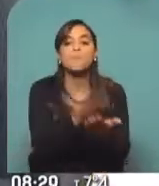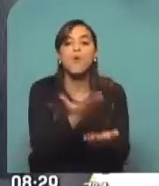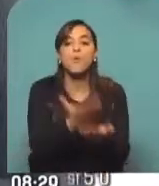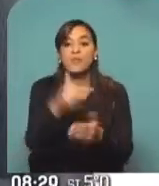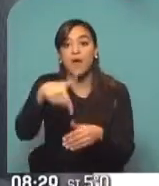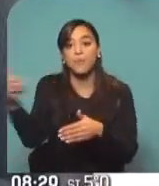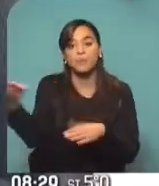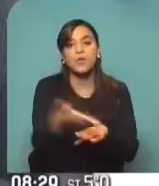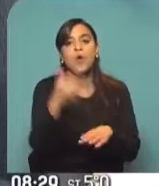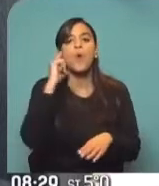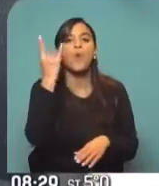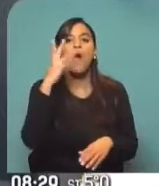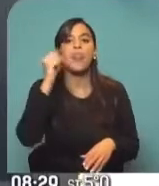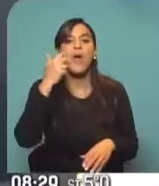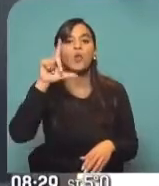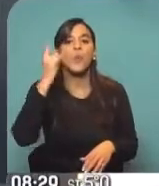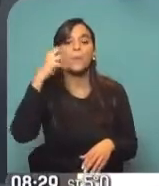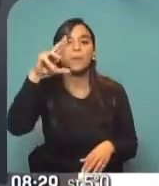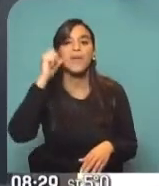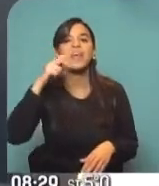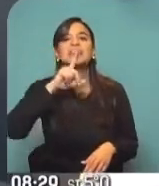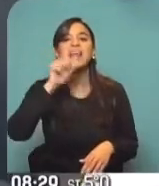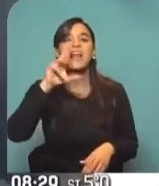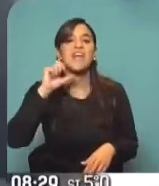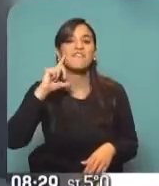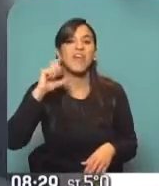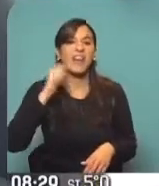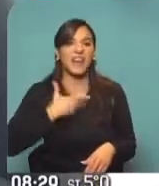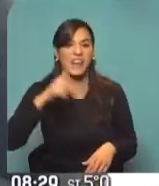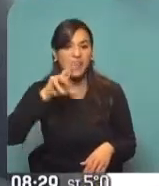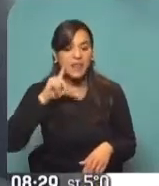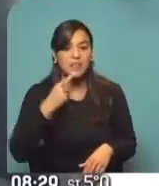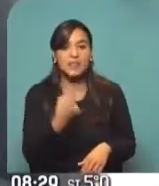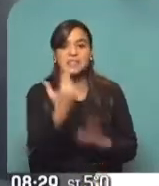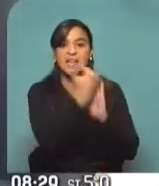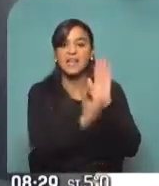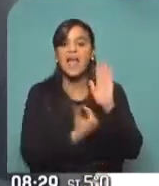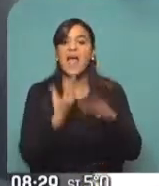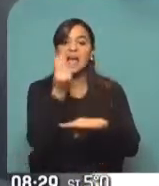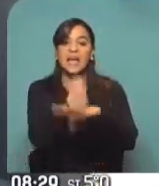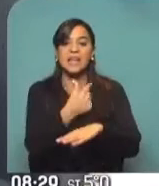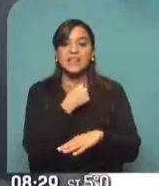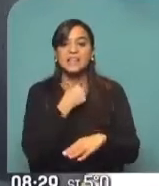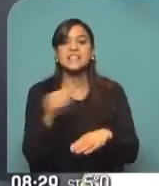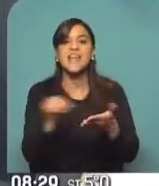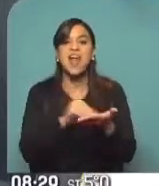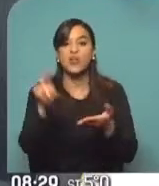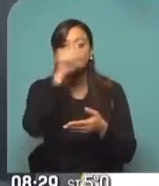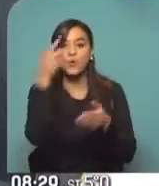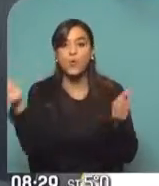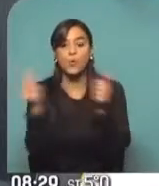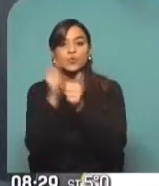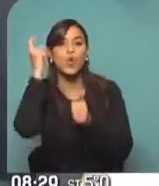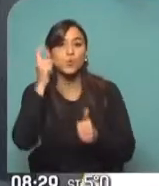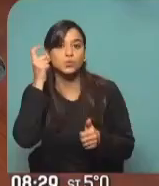nos acompaña guadalupe tagliaferri quien está formando parte de la lista de candidatos precandidatos senadores nacionales junto a martín